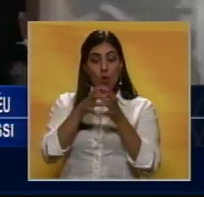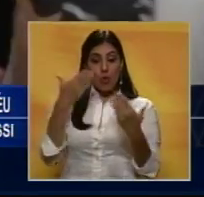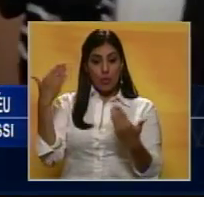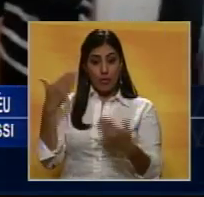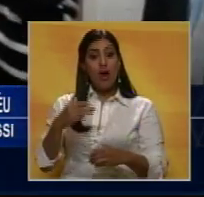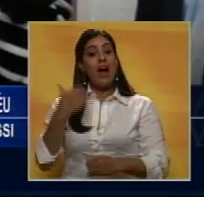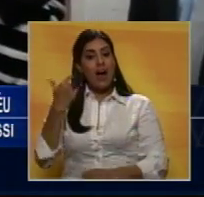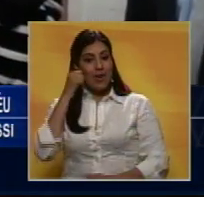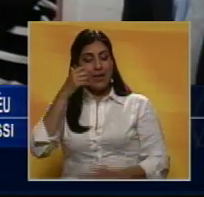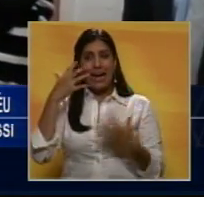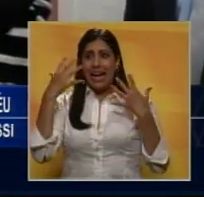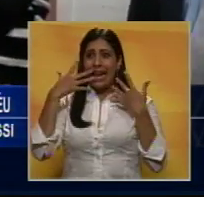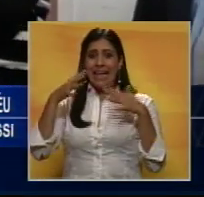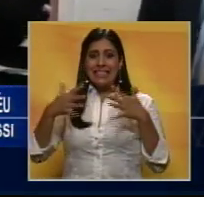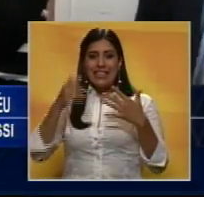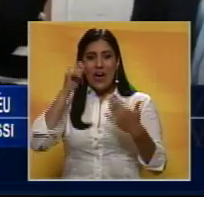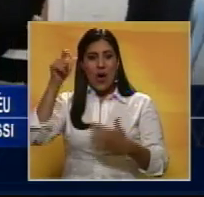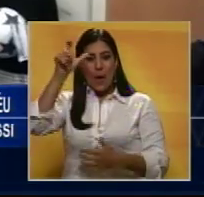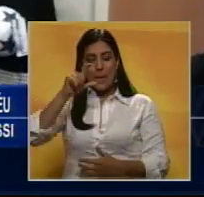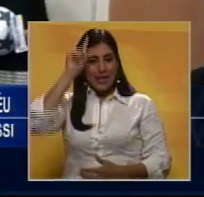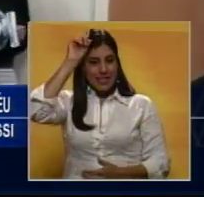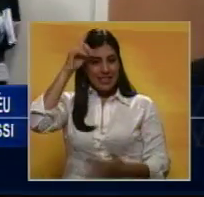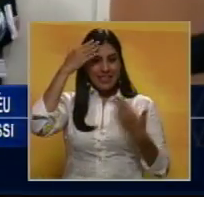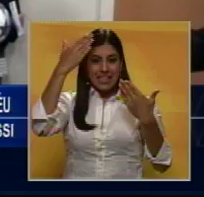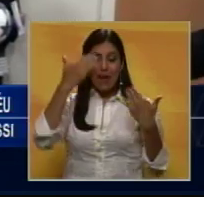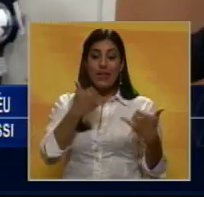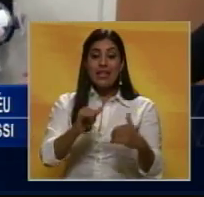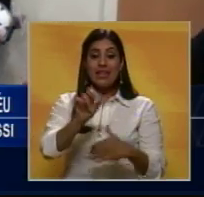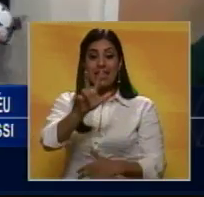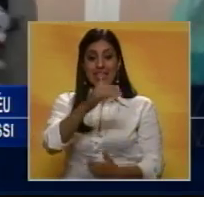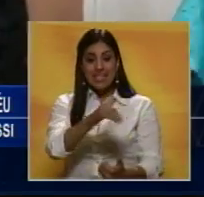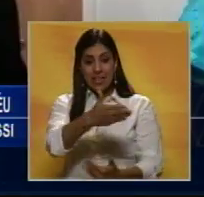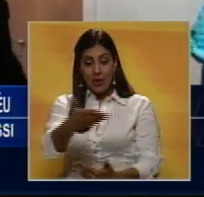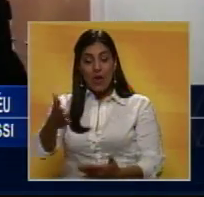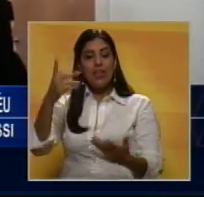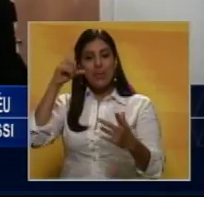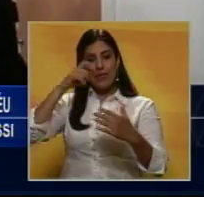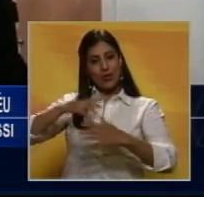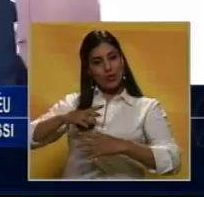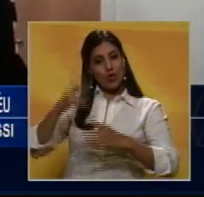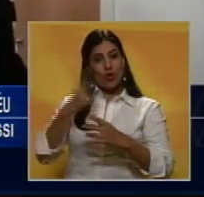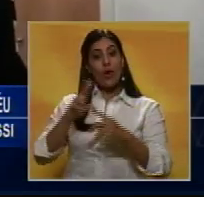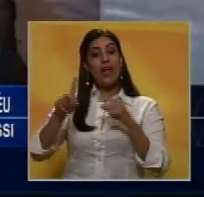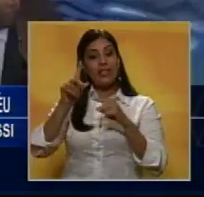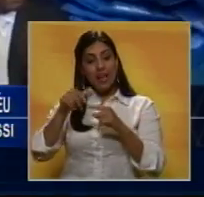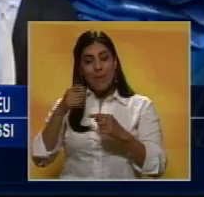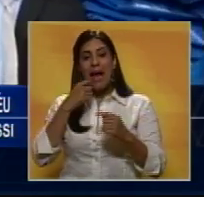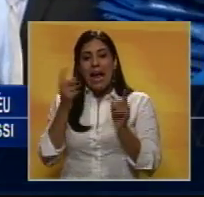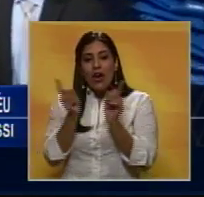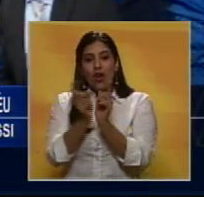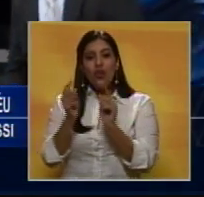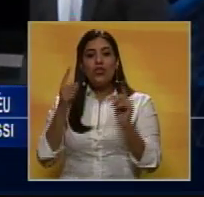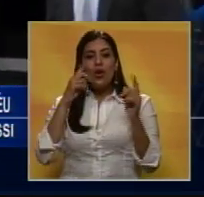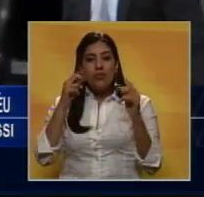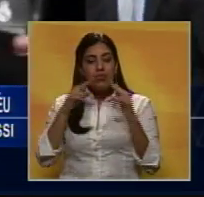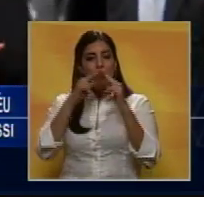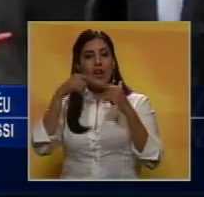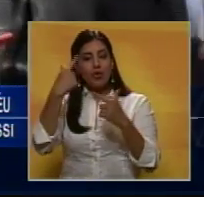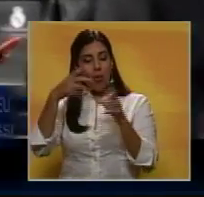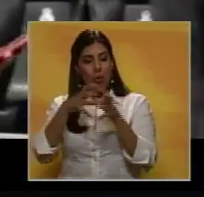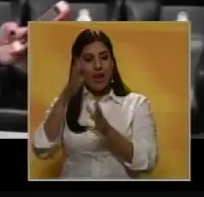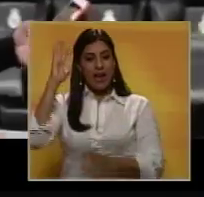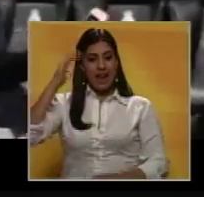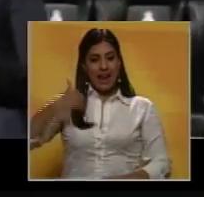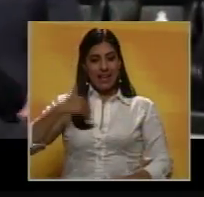merengue. Julia deliró al ver a Cristiano Ronaldo saludar a sus 3 hijos y luego posó junto a él. También tuvo un breve encuentro con el jugador